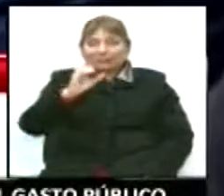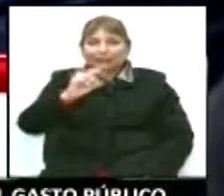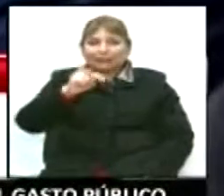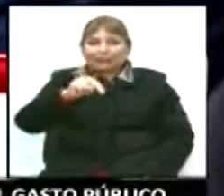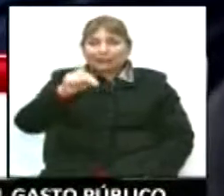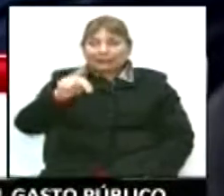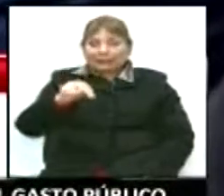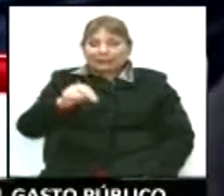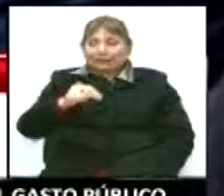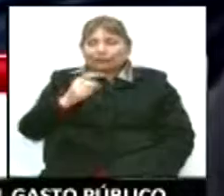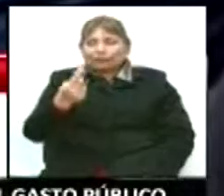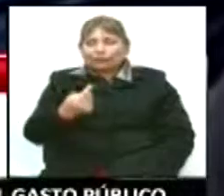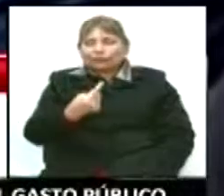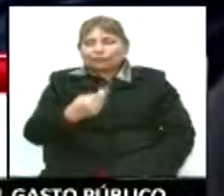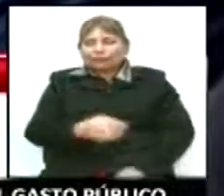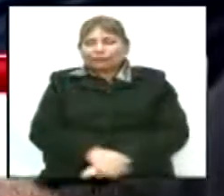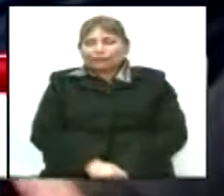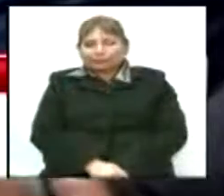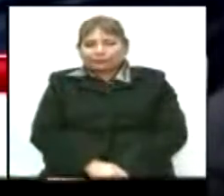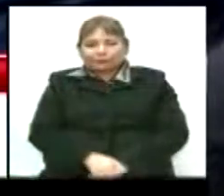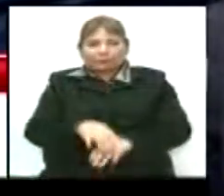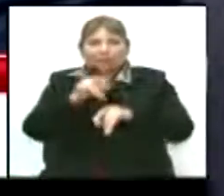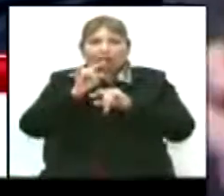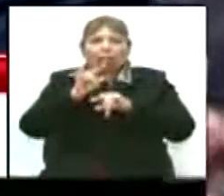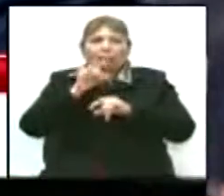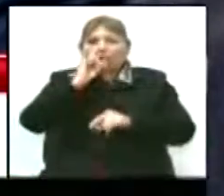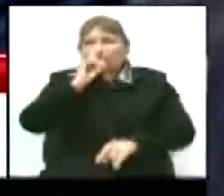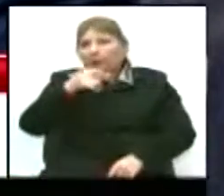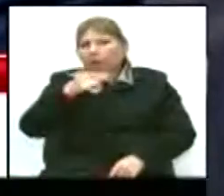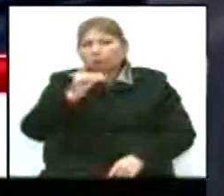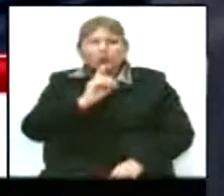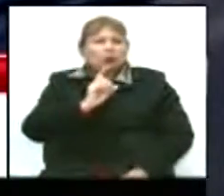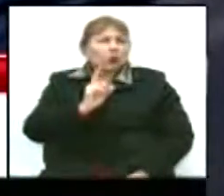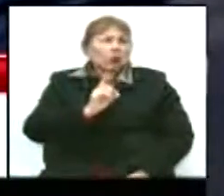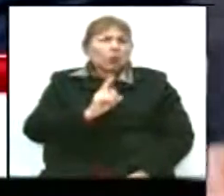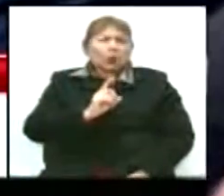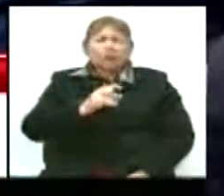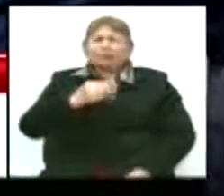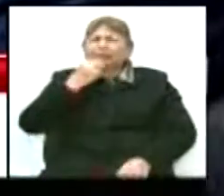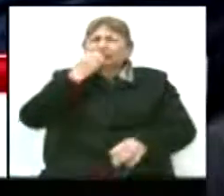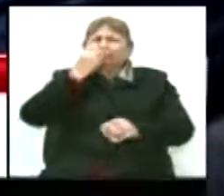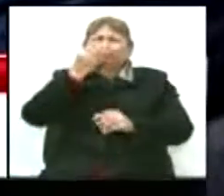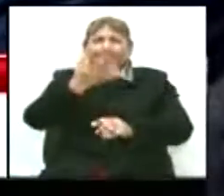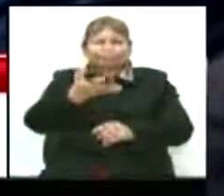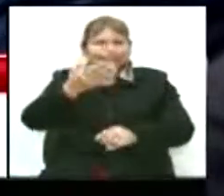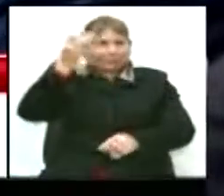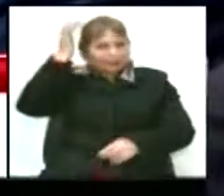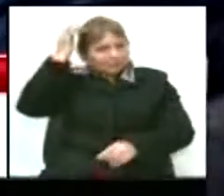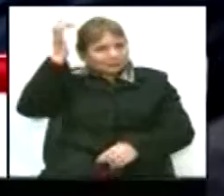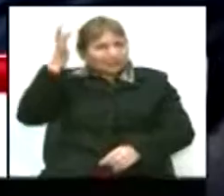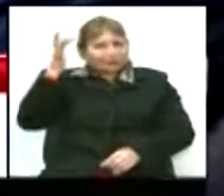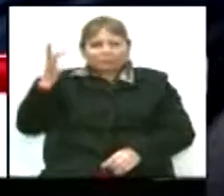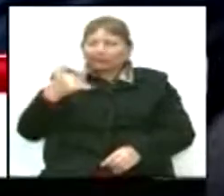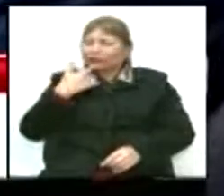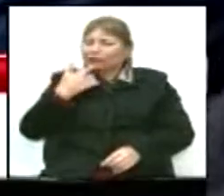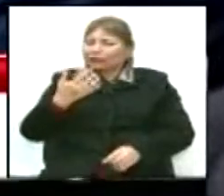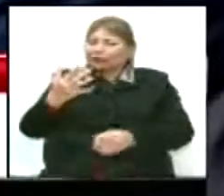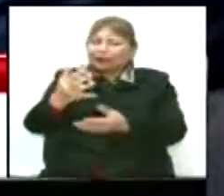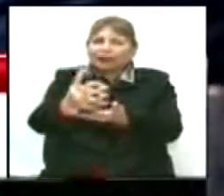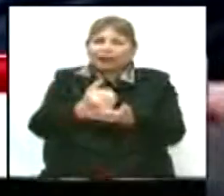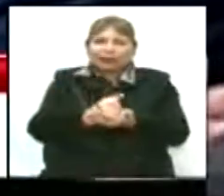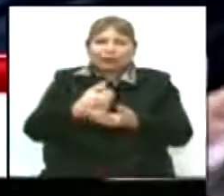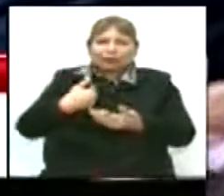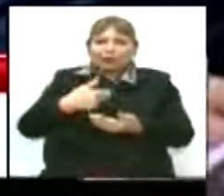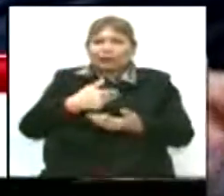no solamente una burla, sino además un insulto a la inteligencia que usted nos diga que han recogido